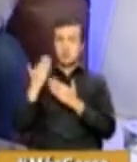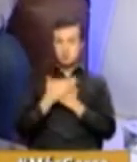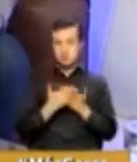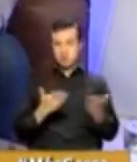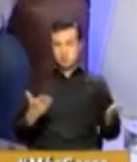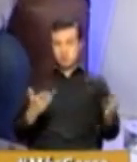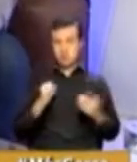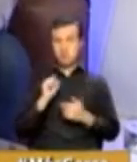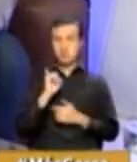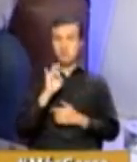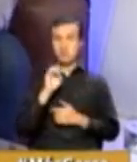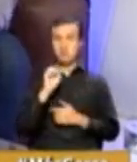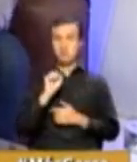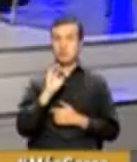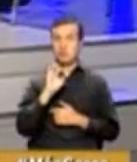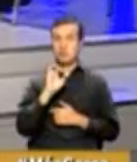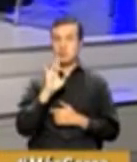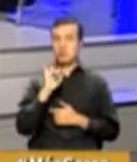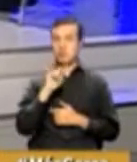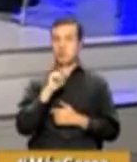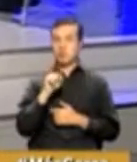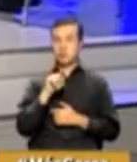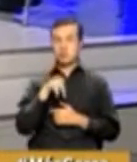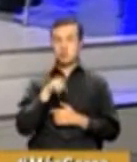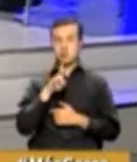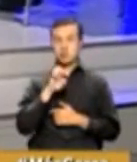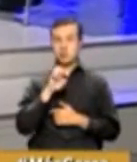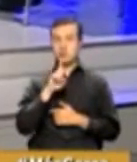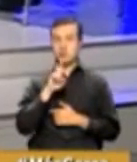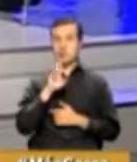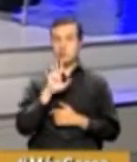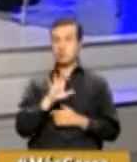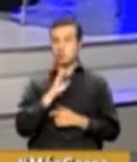aquí. Sofía Ortiz. Y Pedro, además,